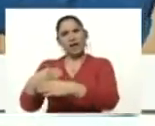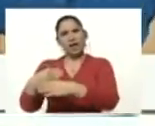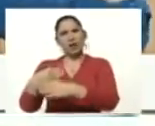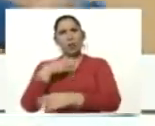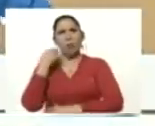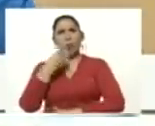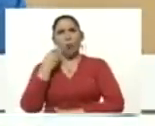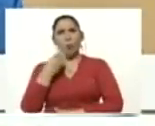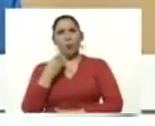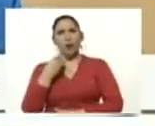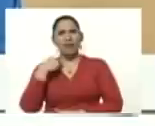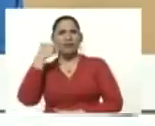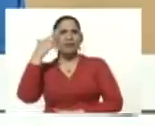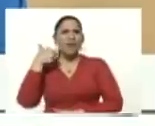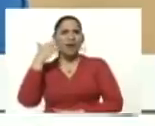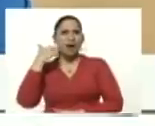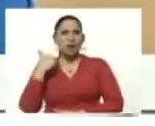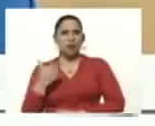joven afroamericano,